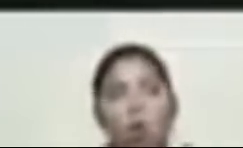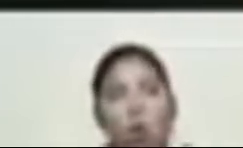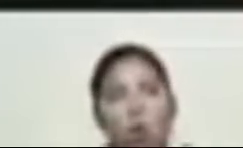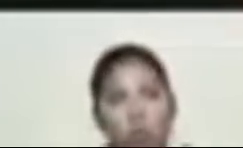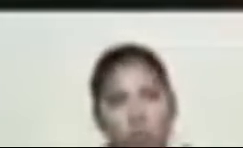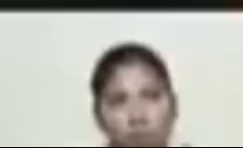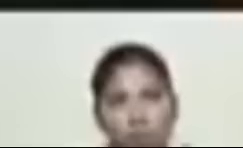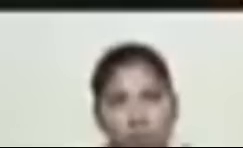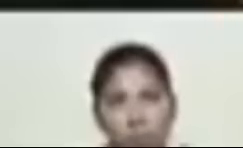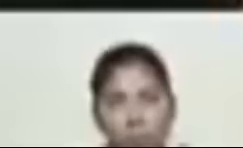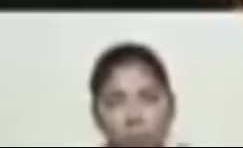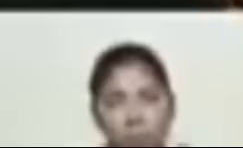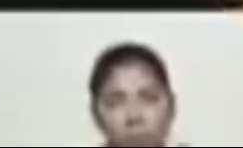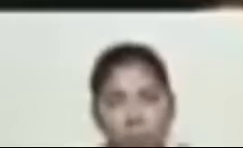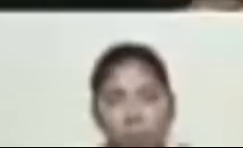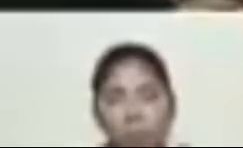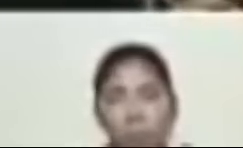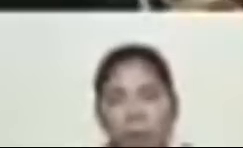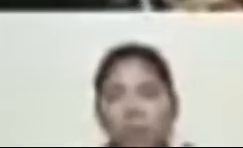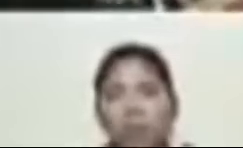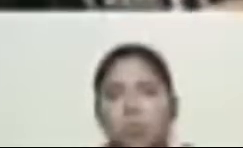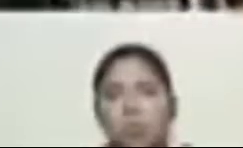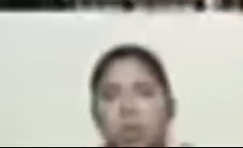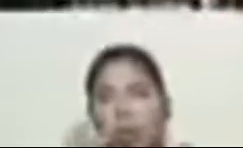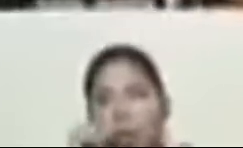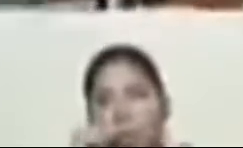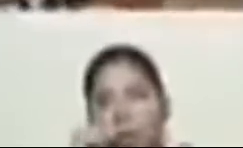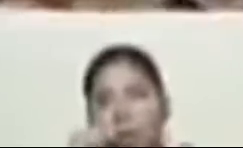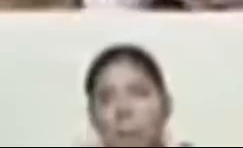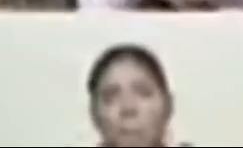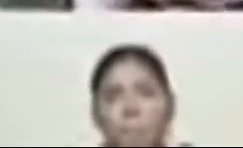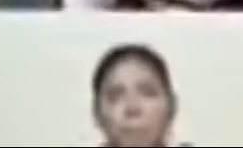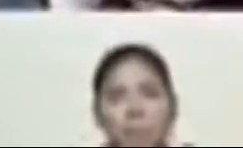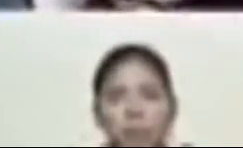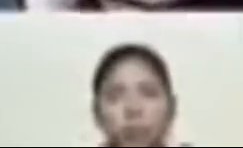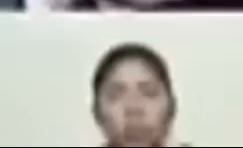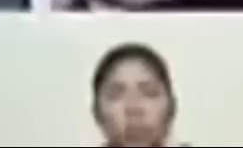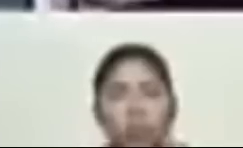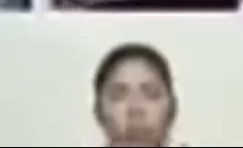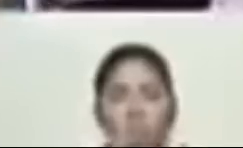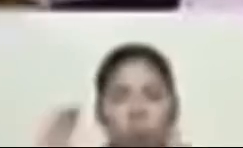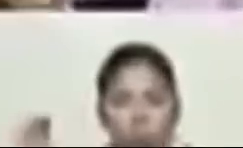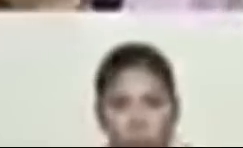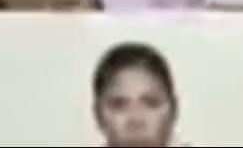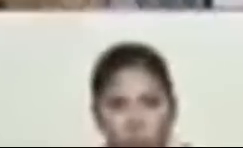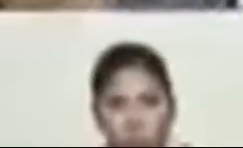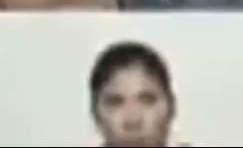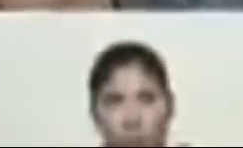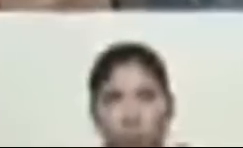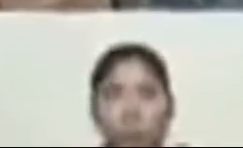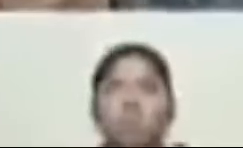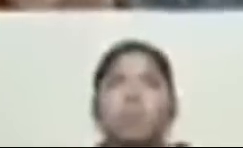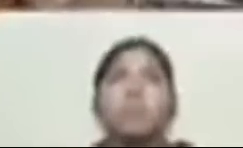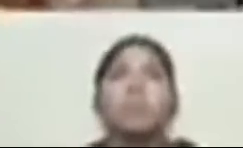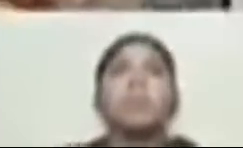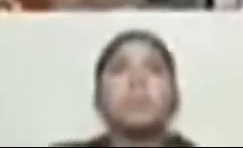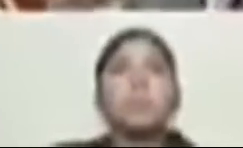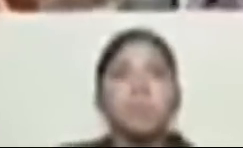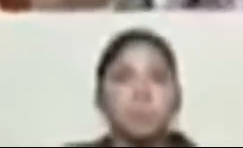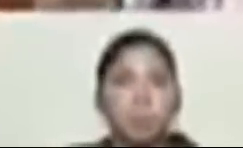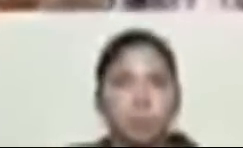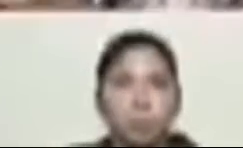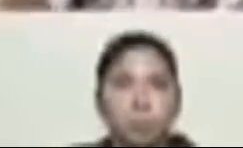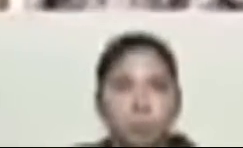a Venezuela los quieren dar un golpe de estado pero no lo vamos a permitir también habría asegurado que muchos militares desertores que se han estado uniendo directamente